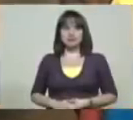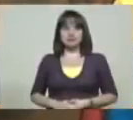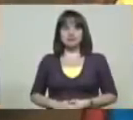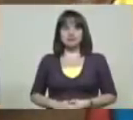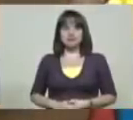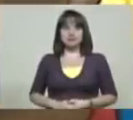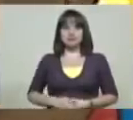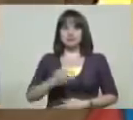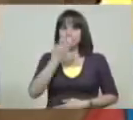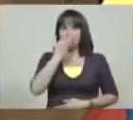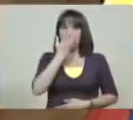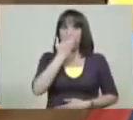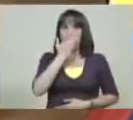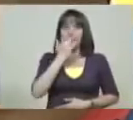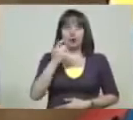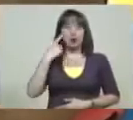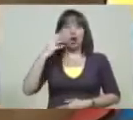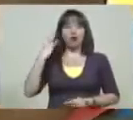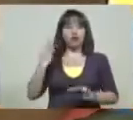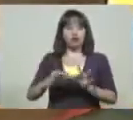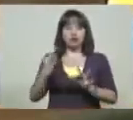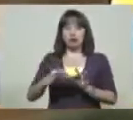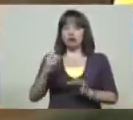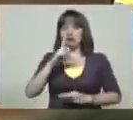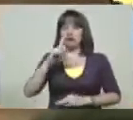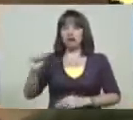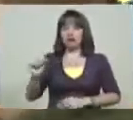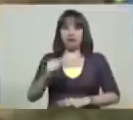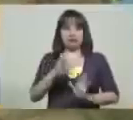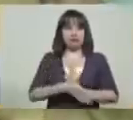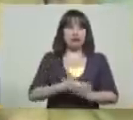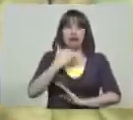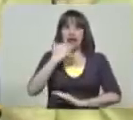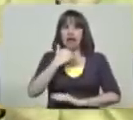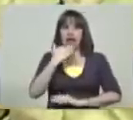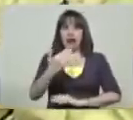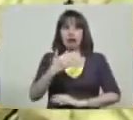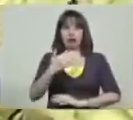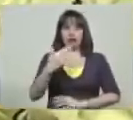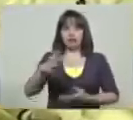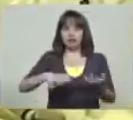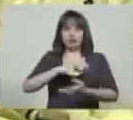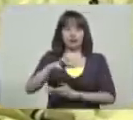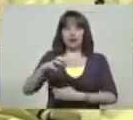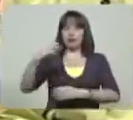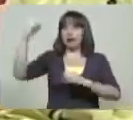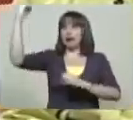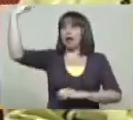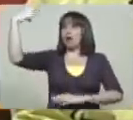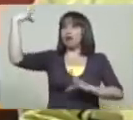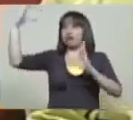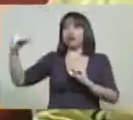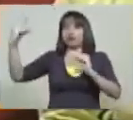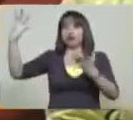Pero afortunadamente no fue eso, sino que fue un sabotaje de la luz del Congreso.